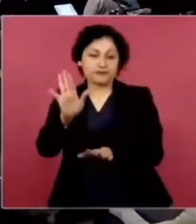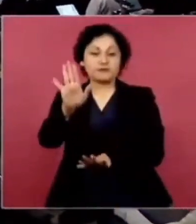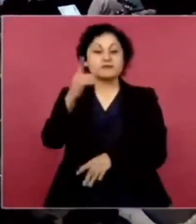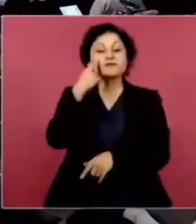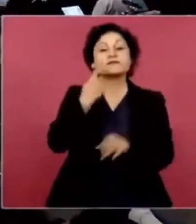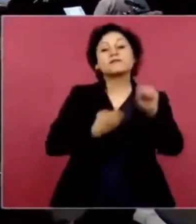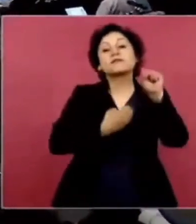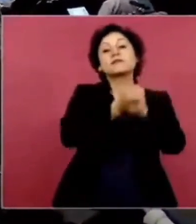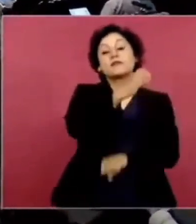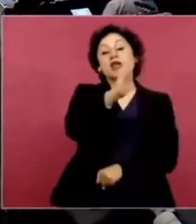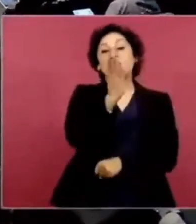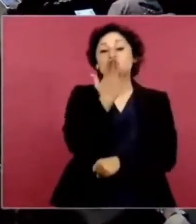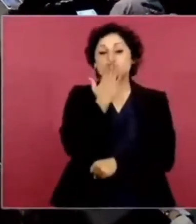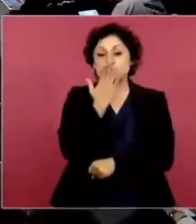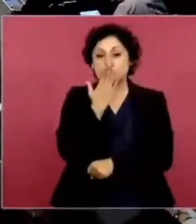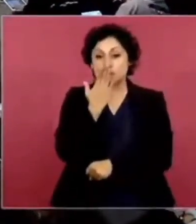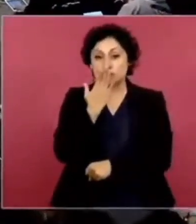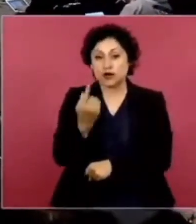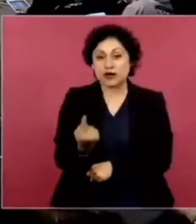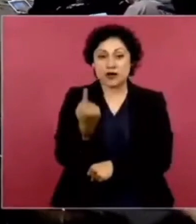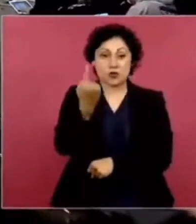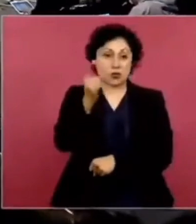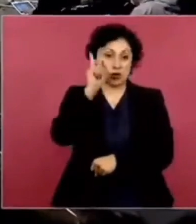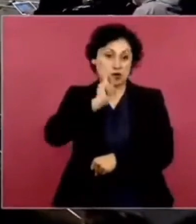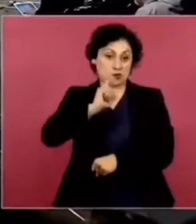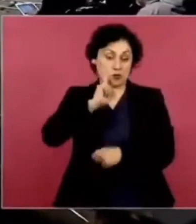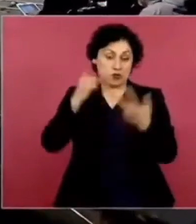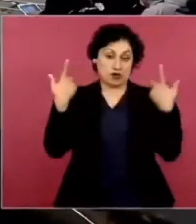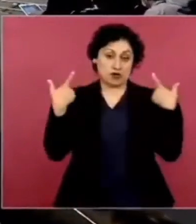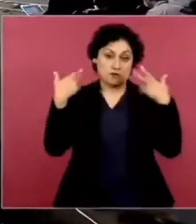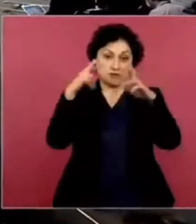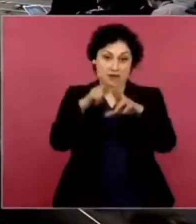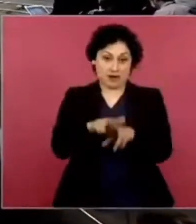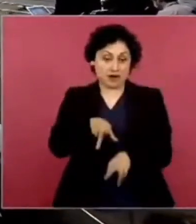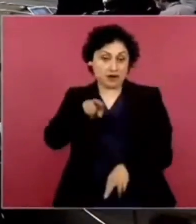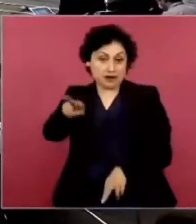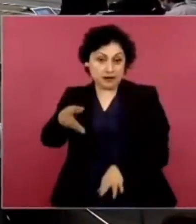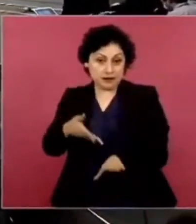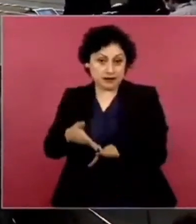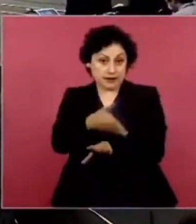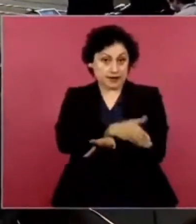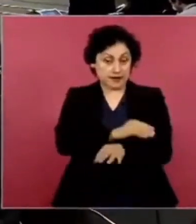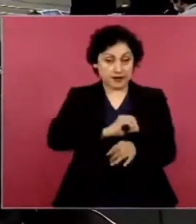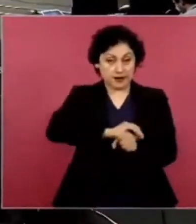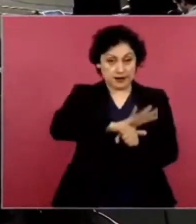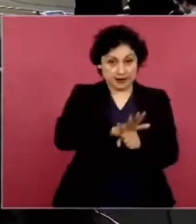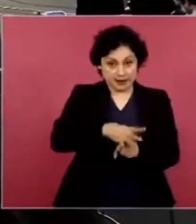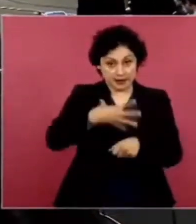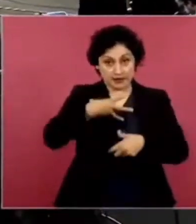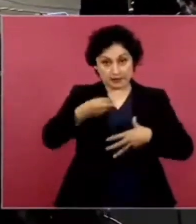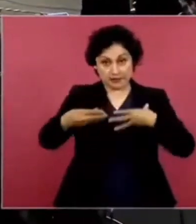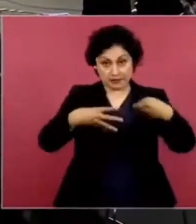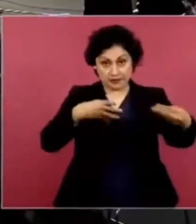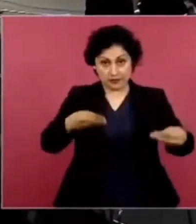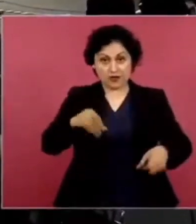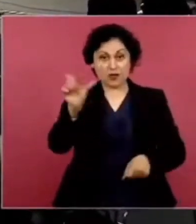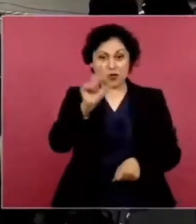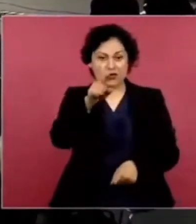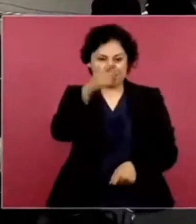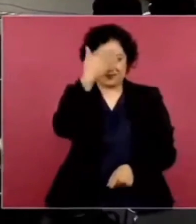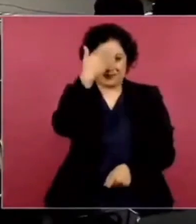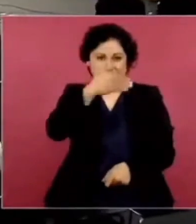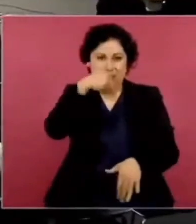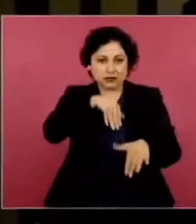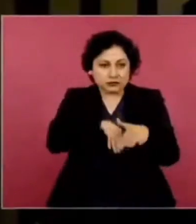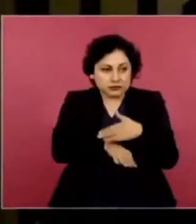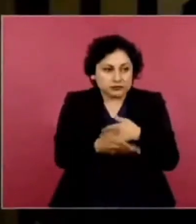una maestra que en tiempo de COVID, en esta época en que asistíamos con miedo a los hospitales,